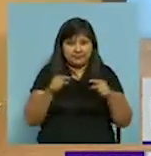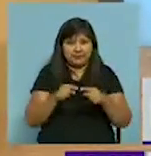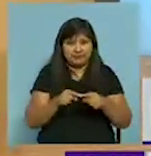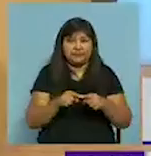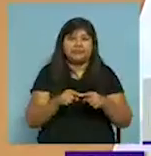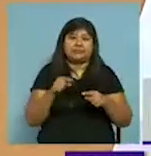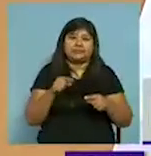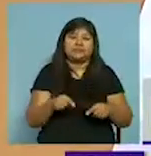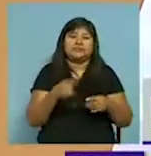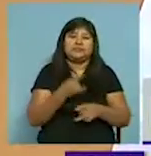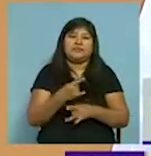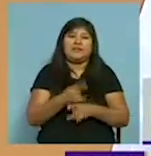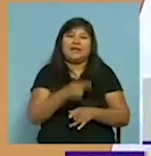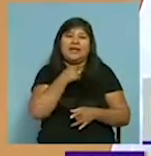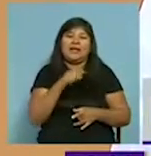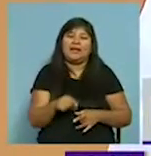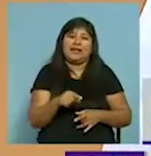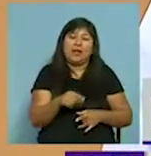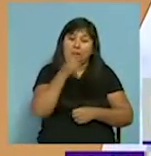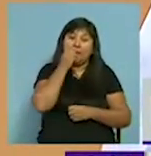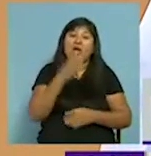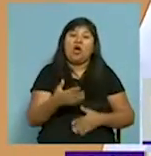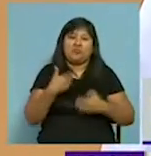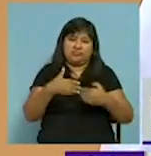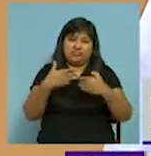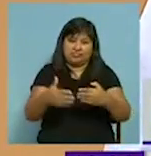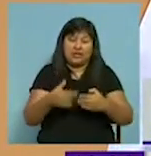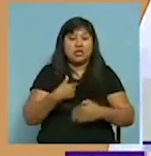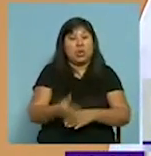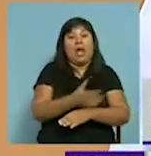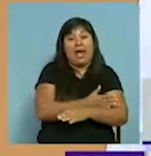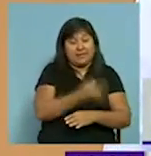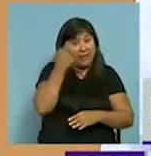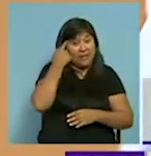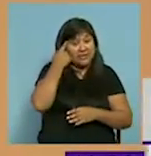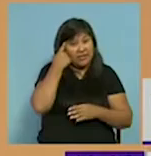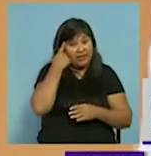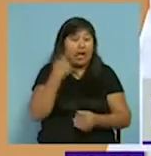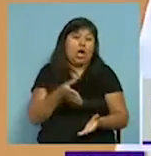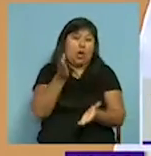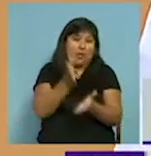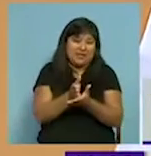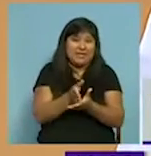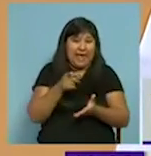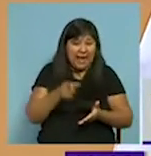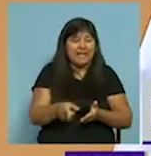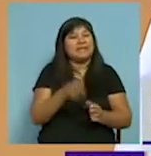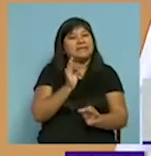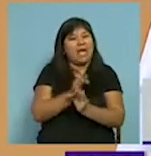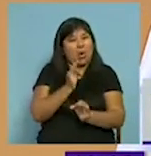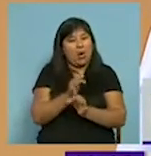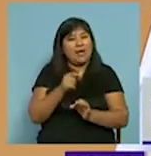de poder dar lo mejor en ellos estoy más convencido que antes lo dije hace un rato estoy más convencido que antes que ahí es donde tenemos que apuntar